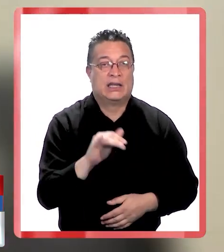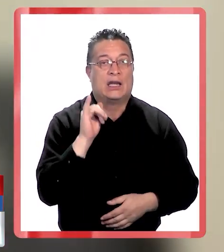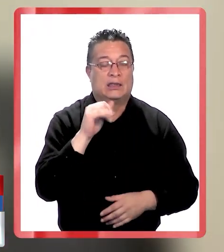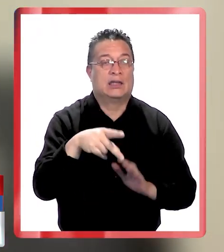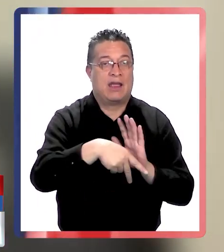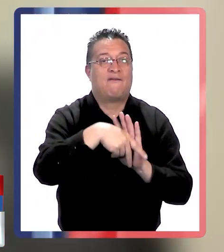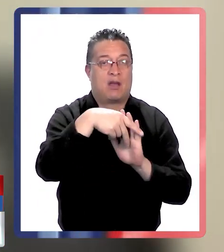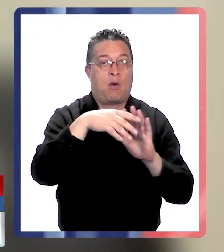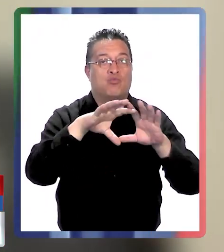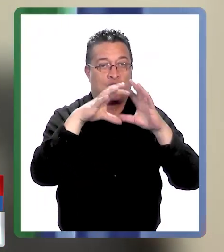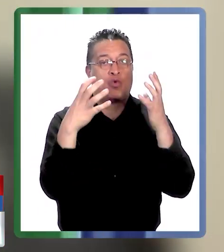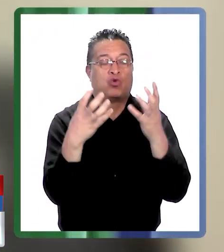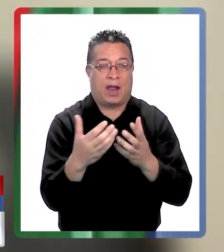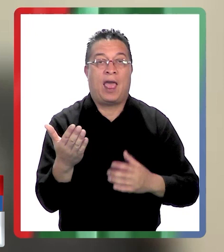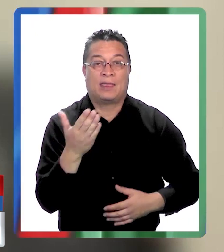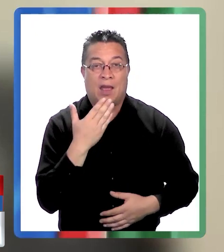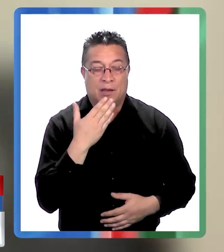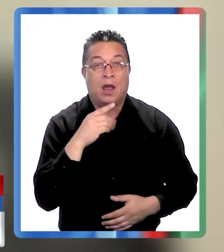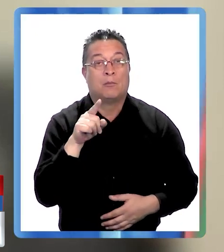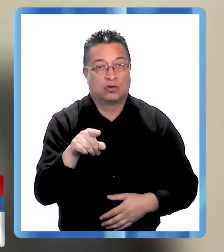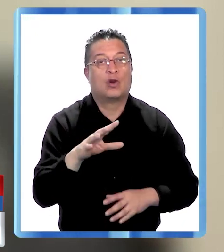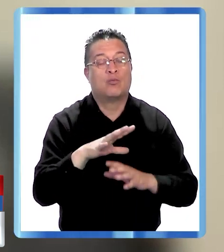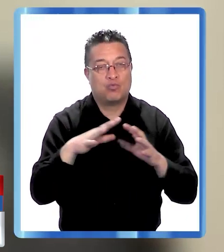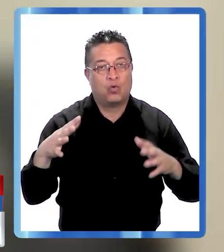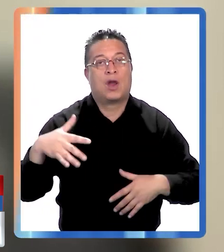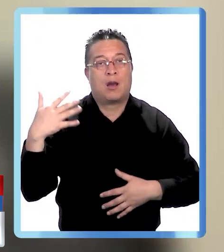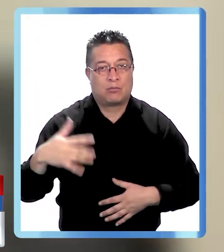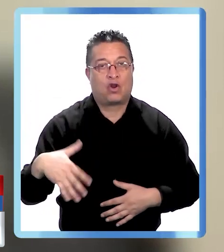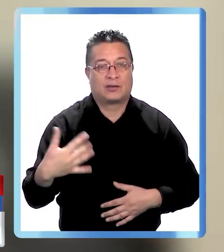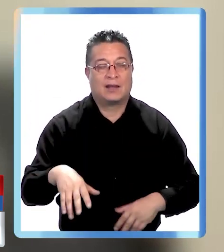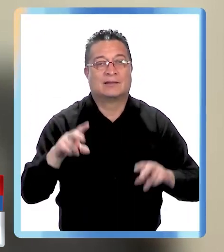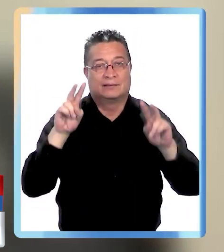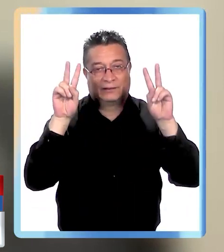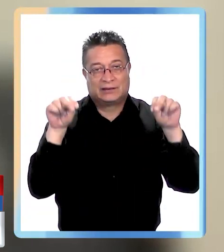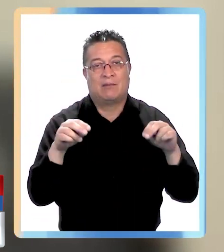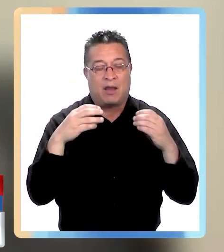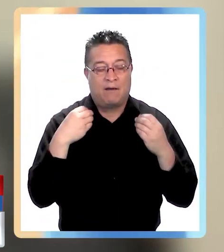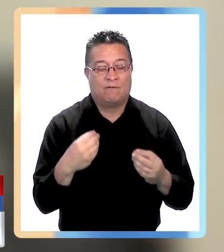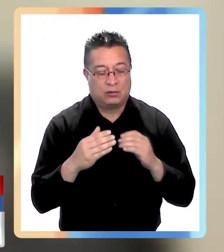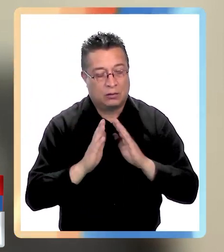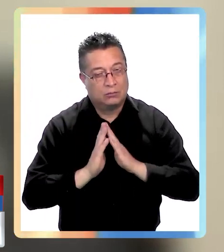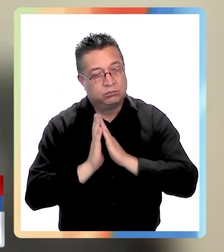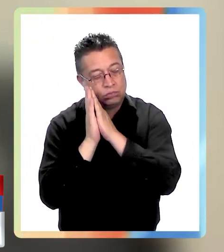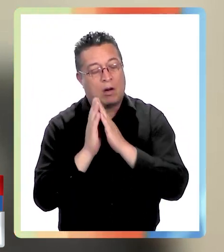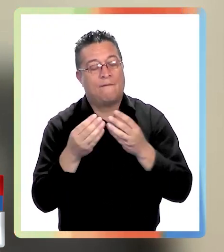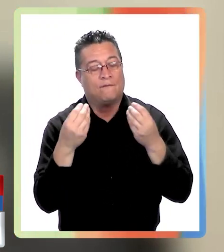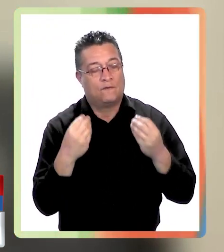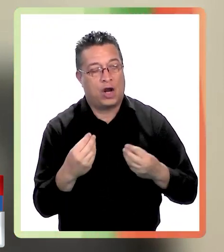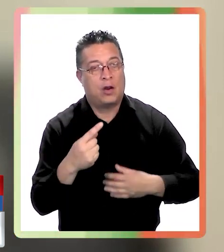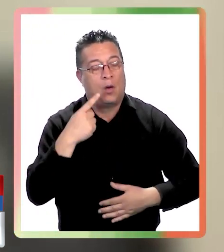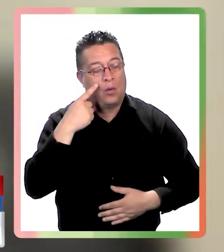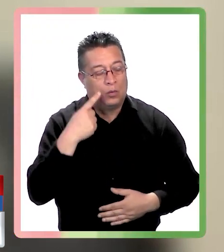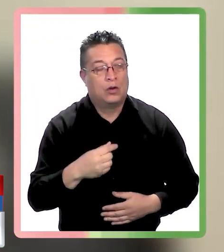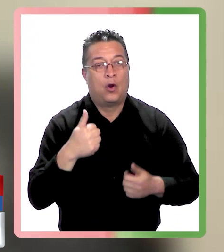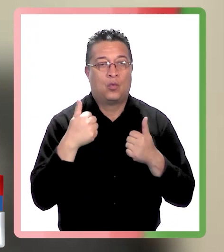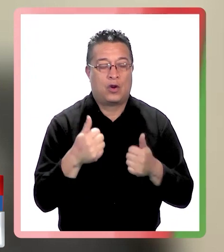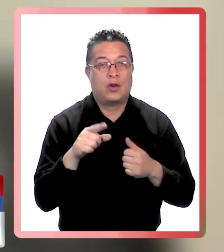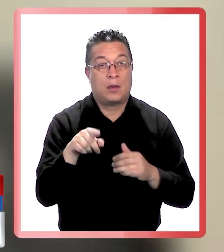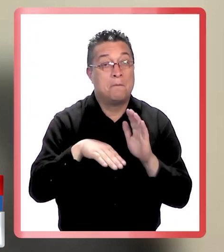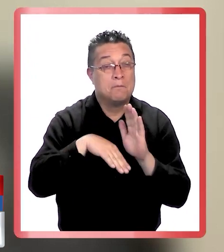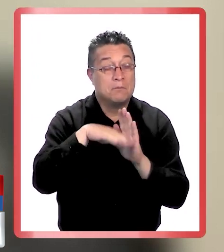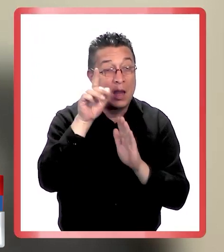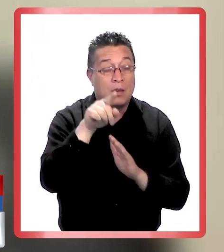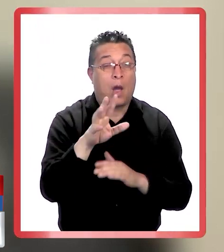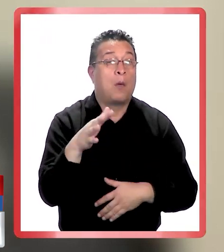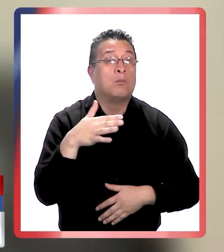nivel mundial. Por eso es que se le da tanta importancia en el fondo a tener buenos hábitos del sueño. Yo creo que una de las principales causas